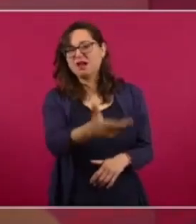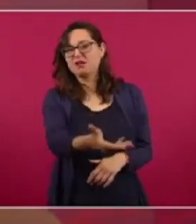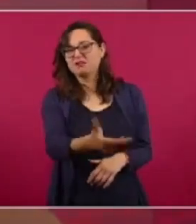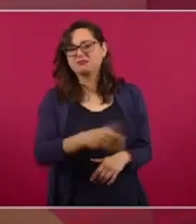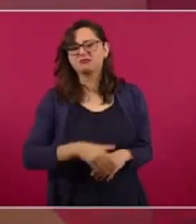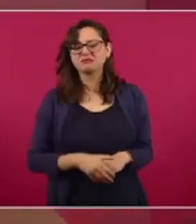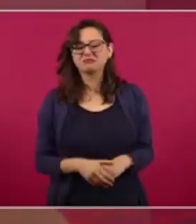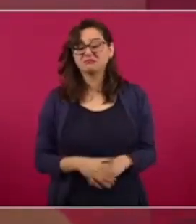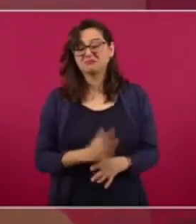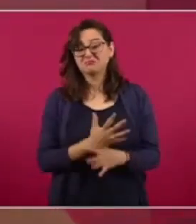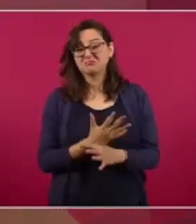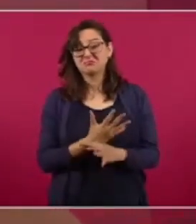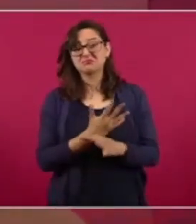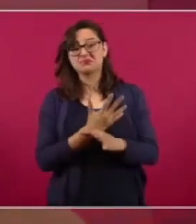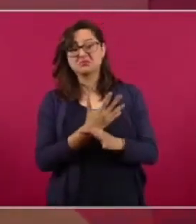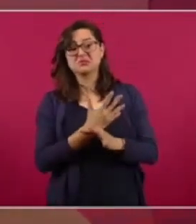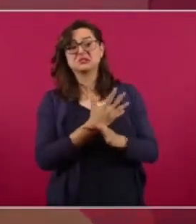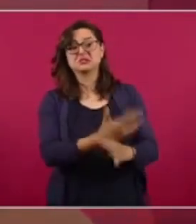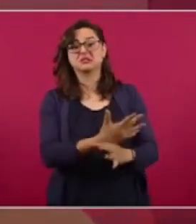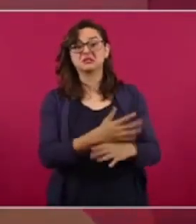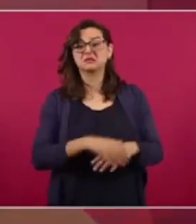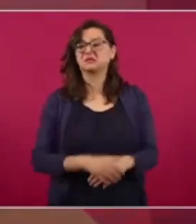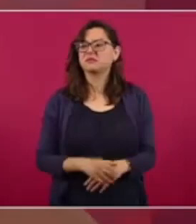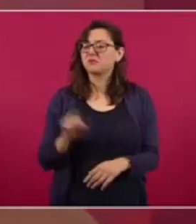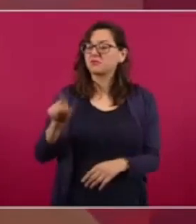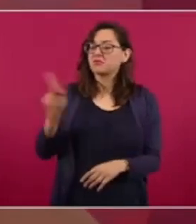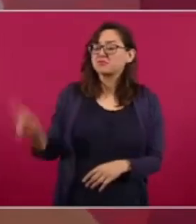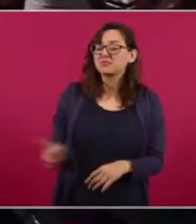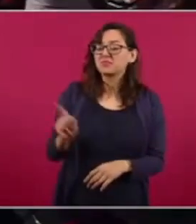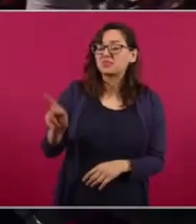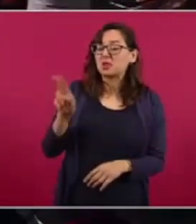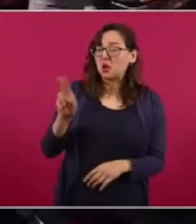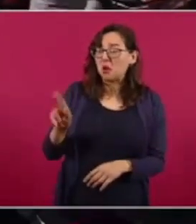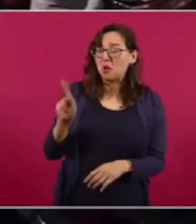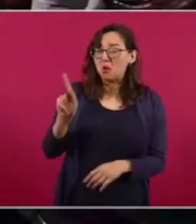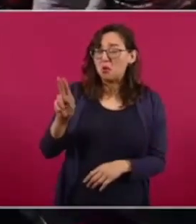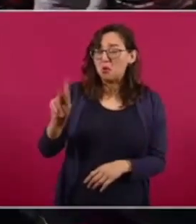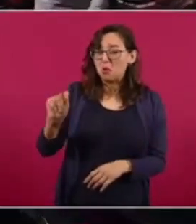que dice que Putla es un pueblo